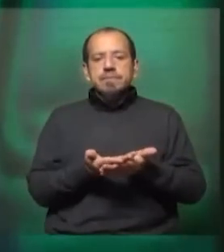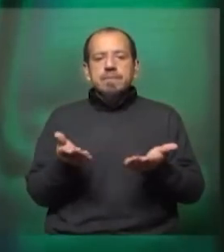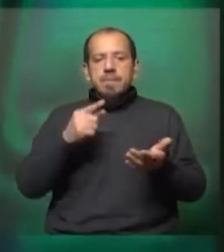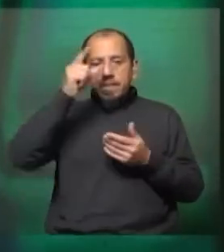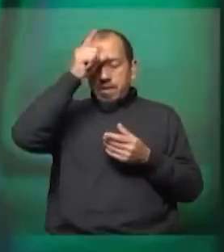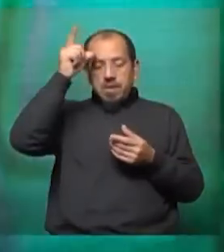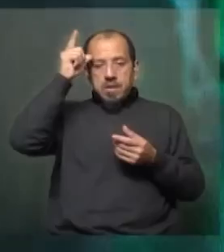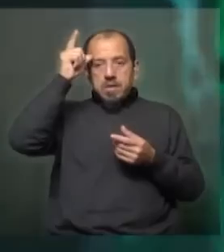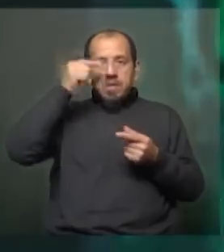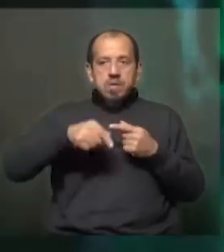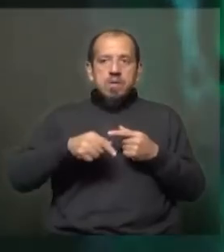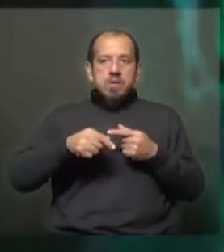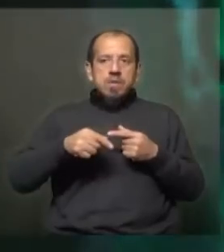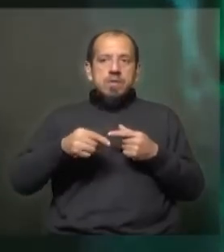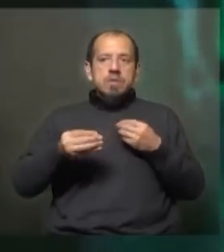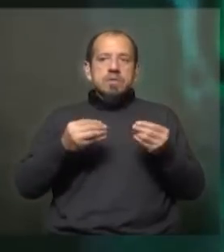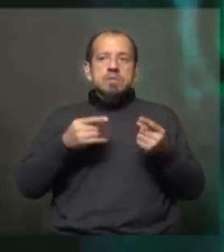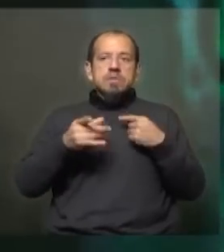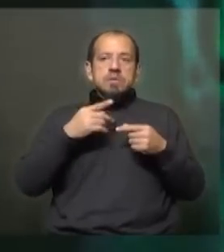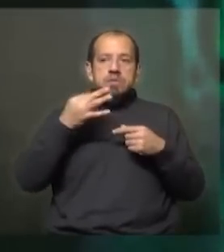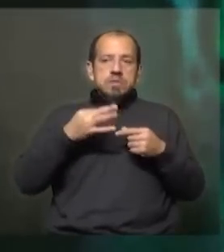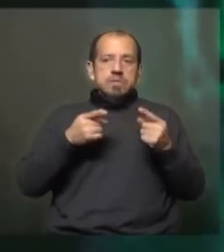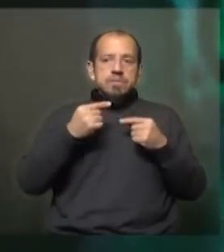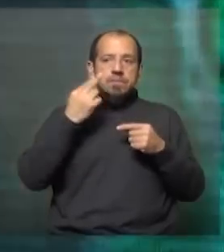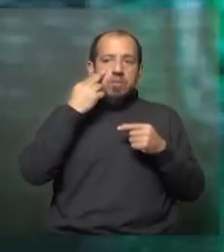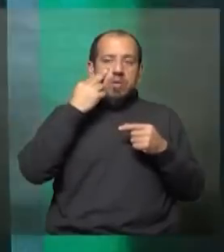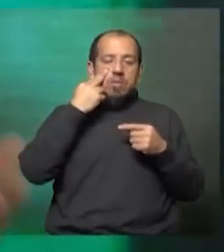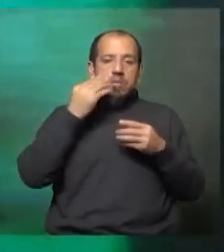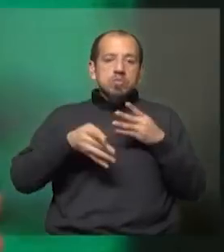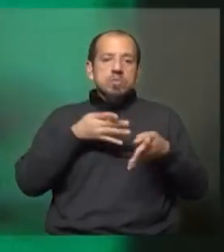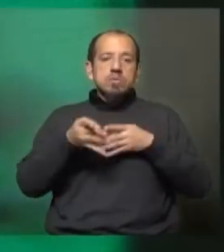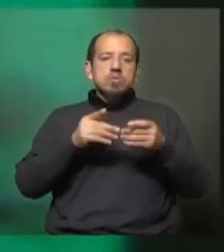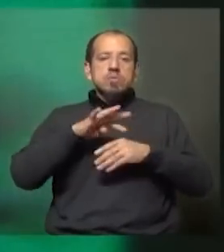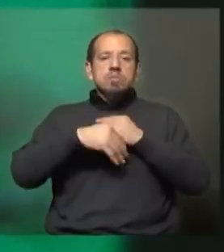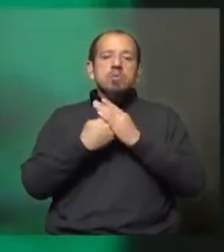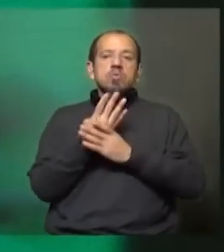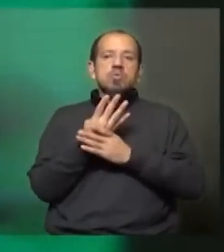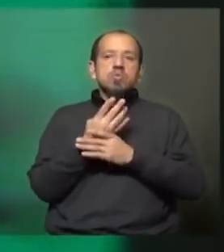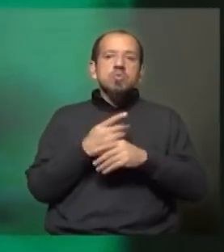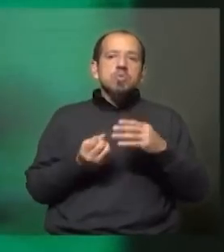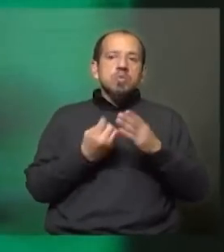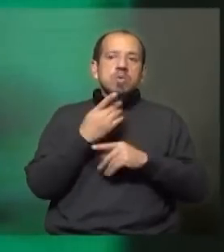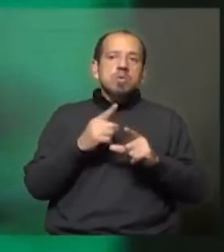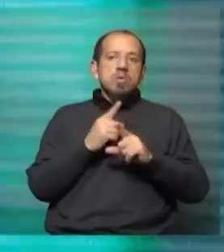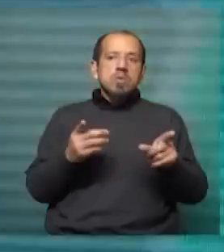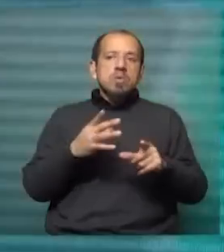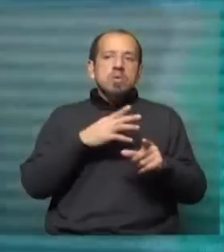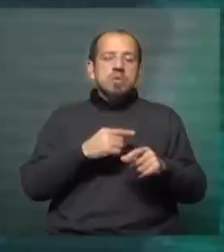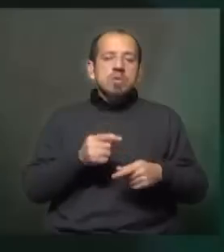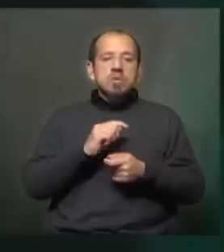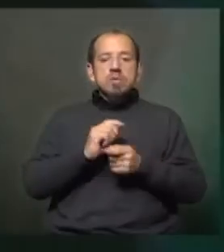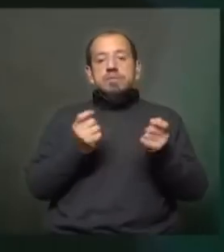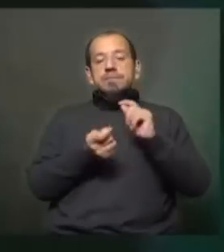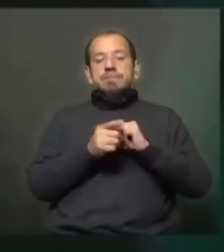calle durante todo este periodo de flexibilización Es cierto que hay problemas de funcionamiento en el mercosur de larga Data No son nuevos han ido modificándose